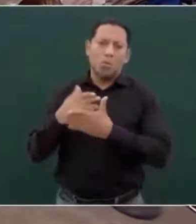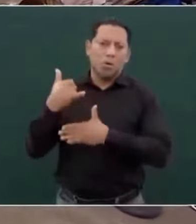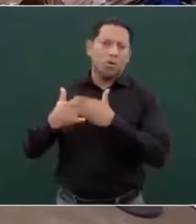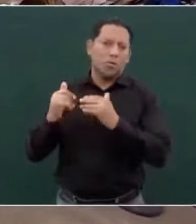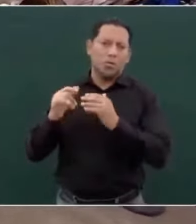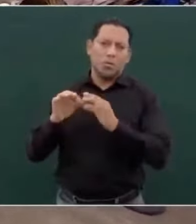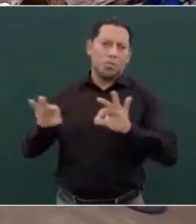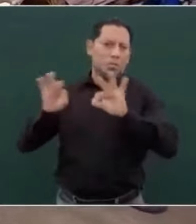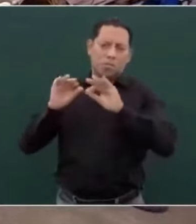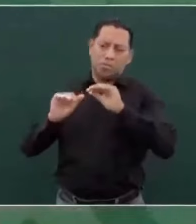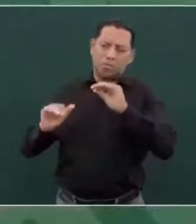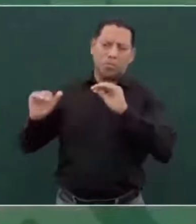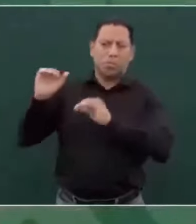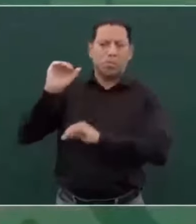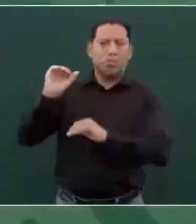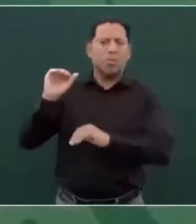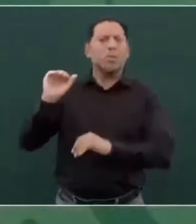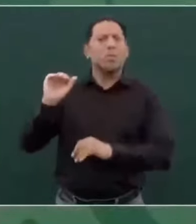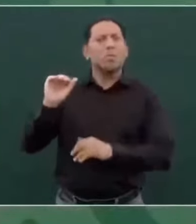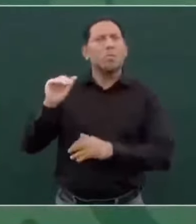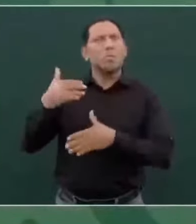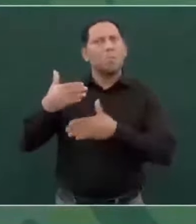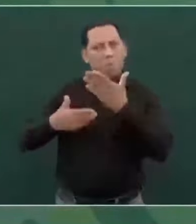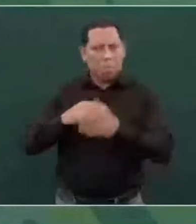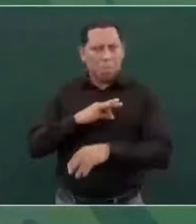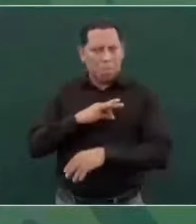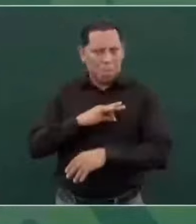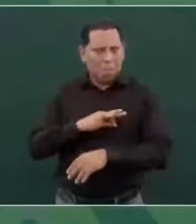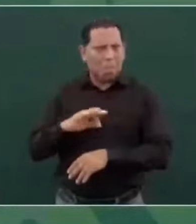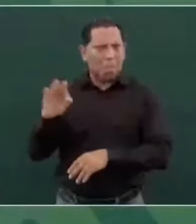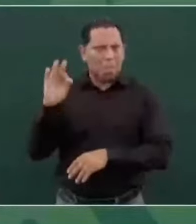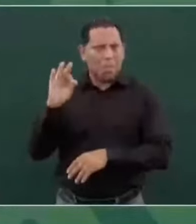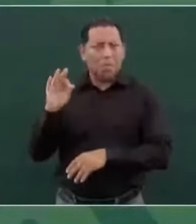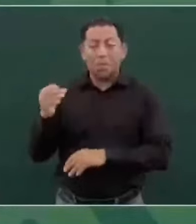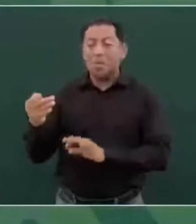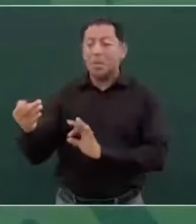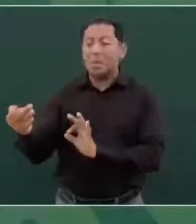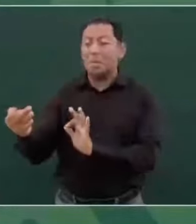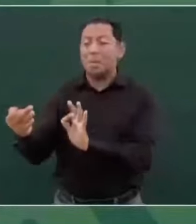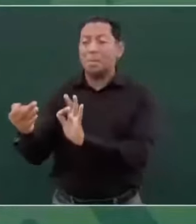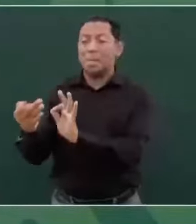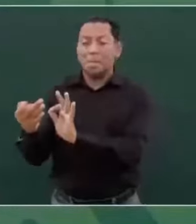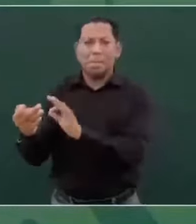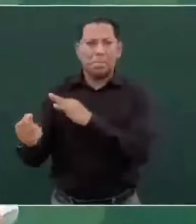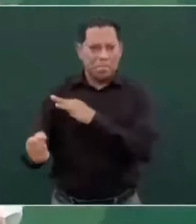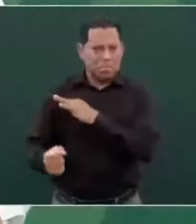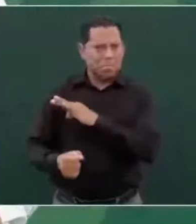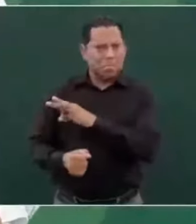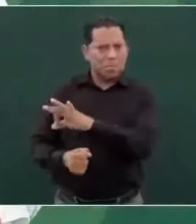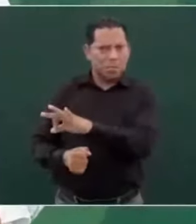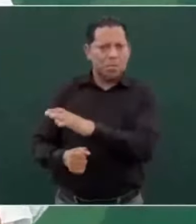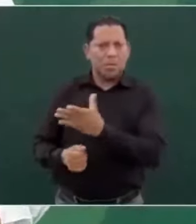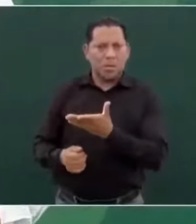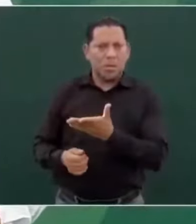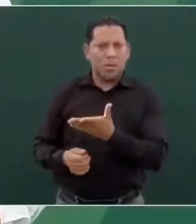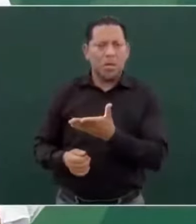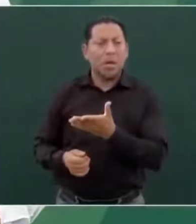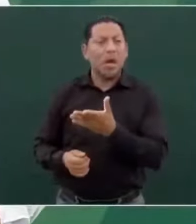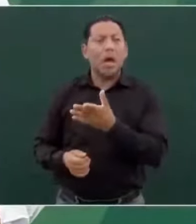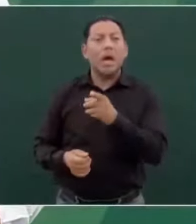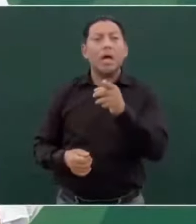extraordinario el de poder acercar más eh A quienes